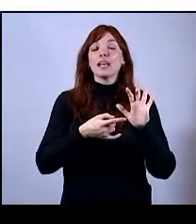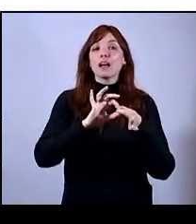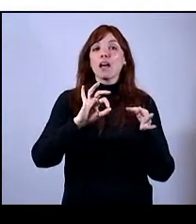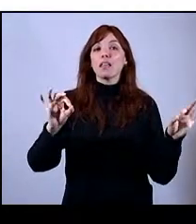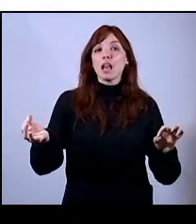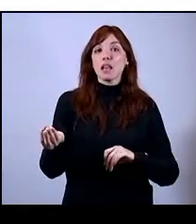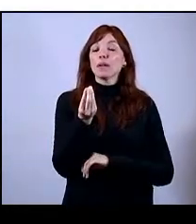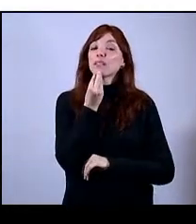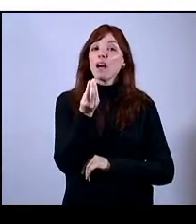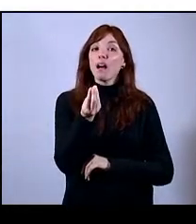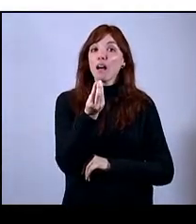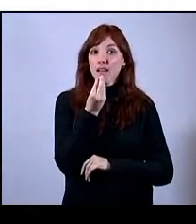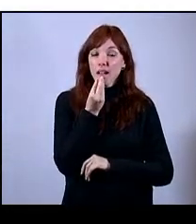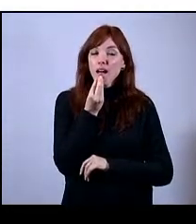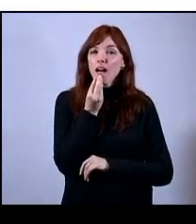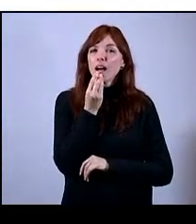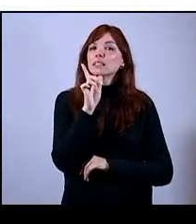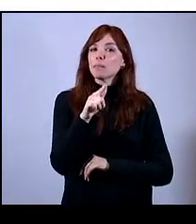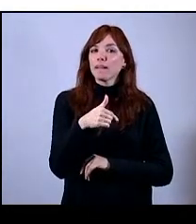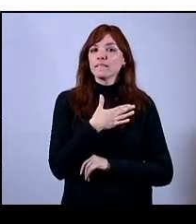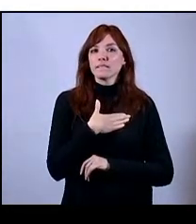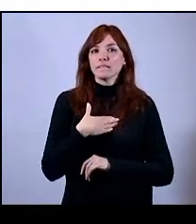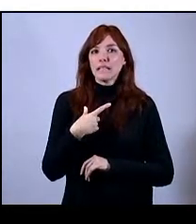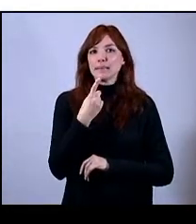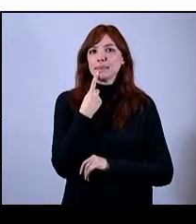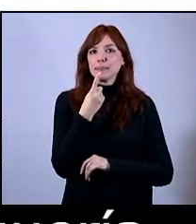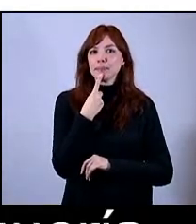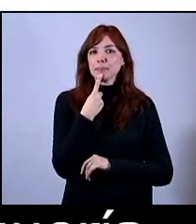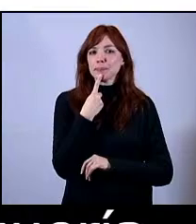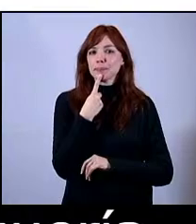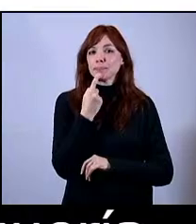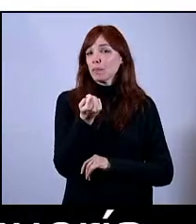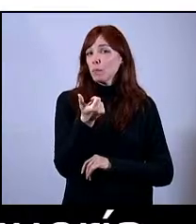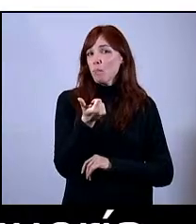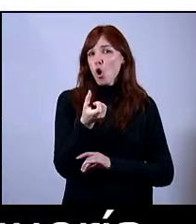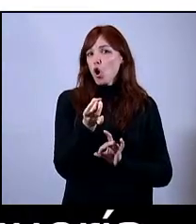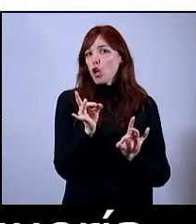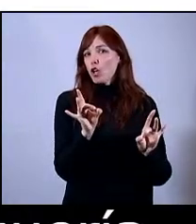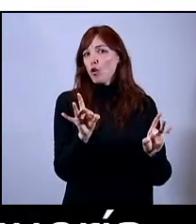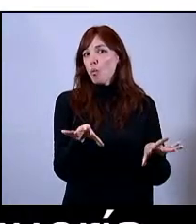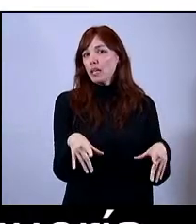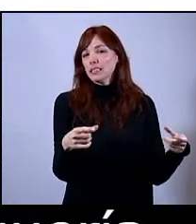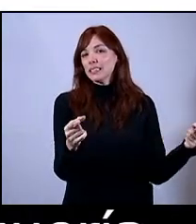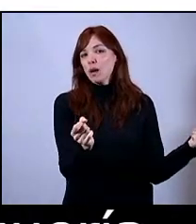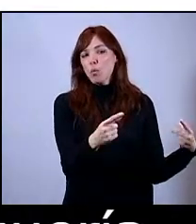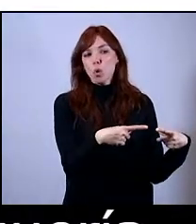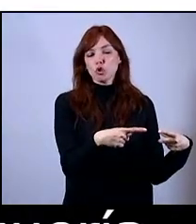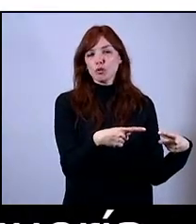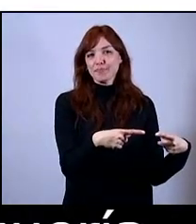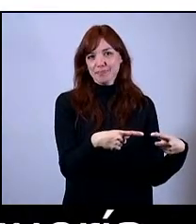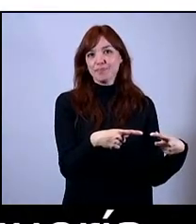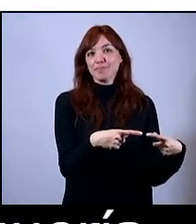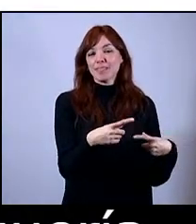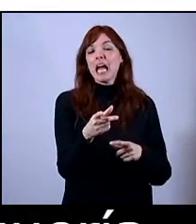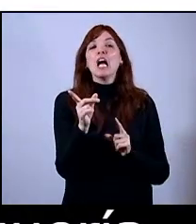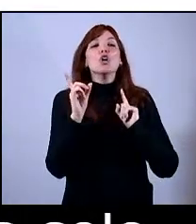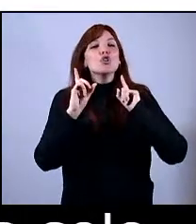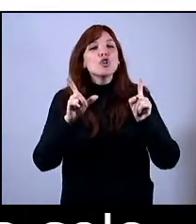alimentaria, también quería decir que pasa un poco como en los seguros. No se trata solo